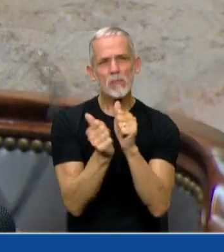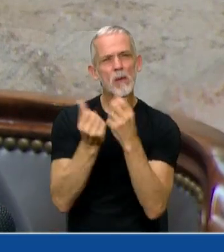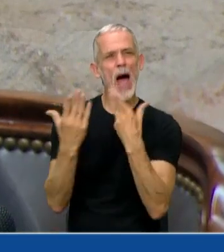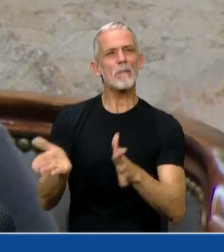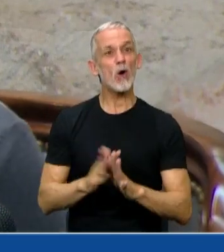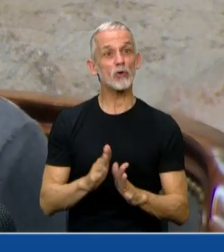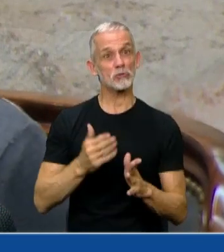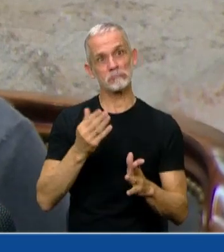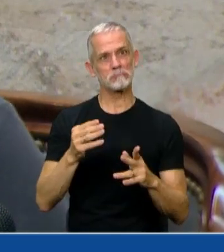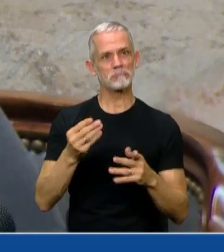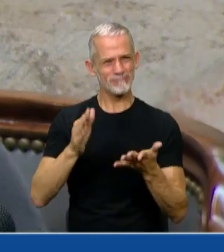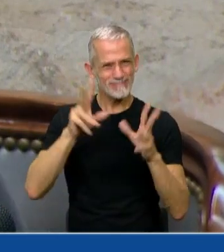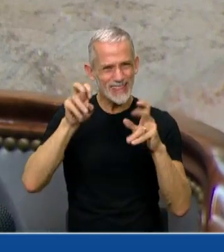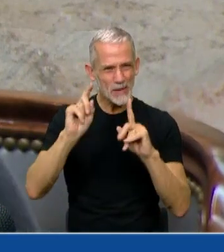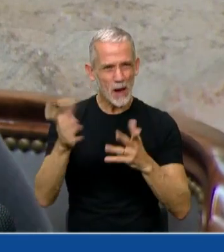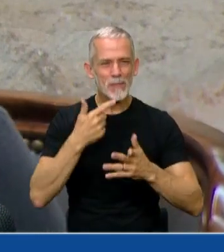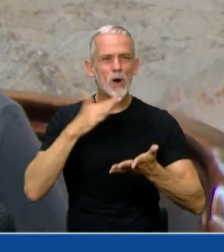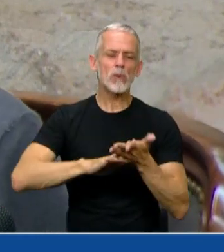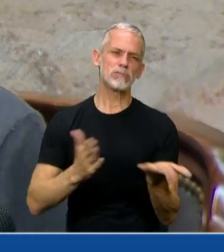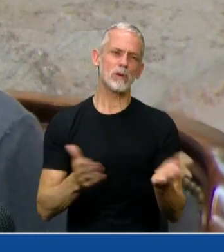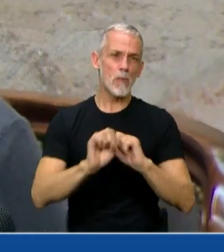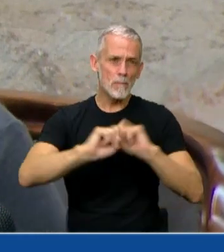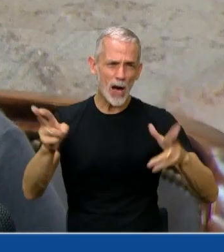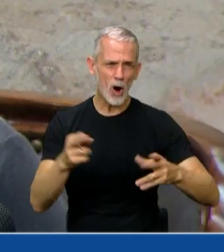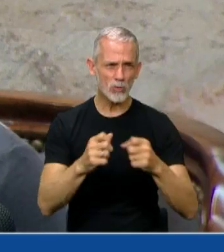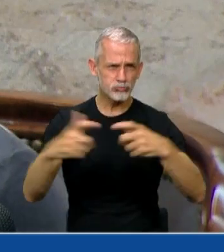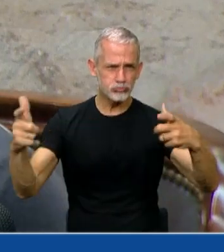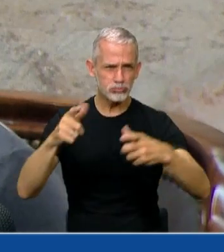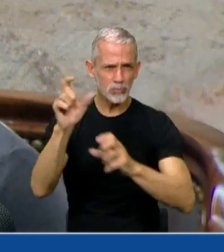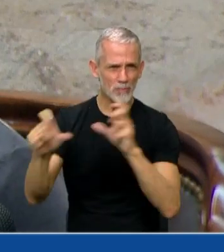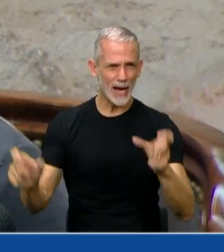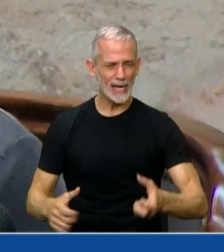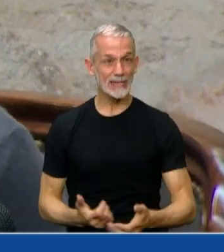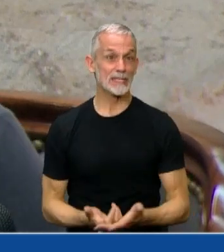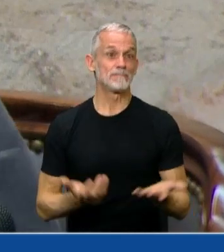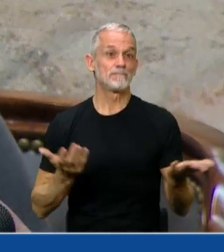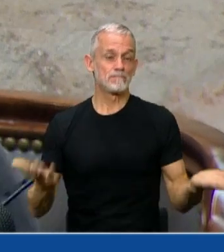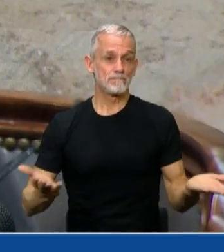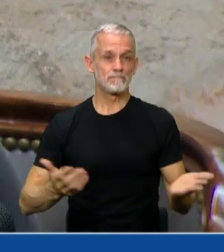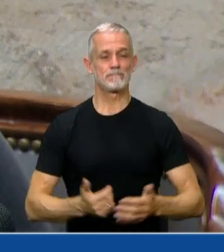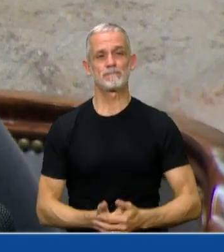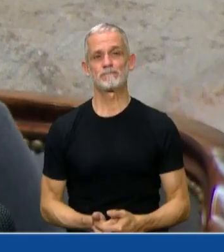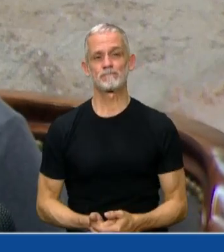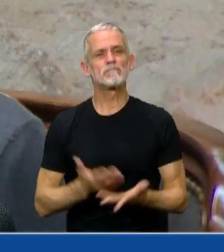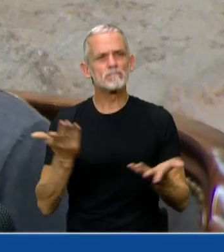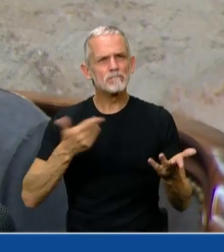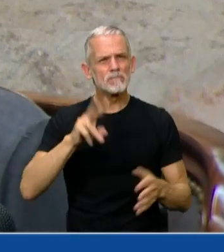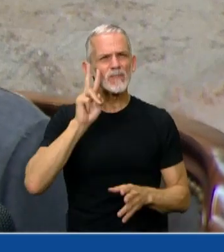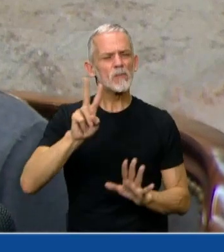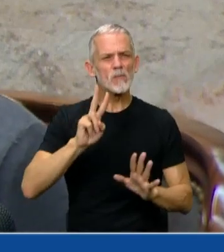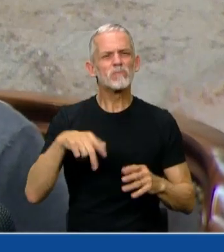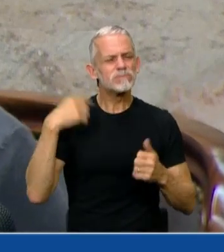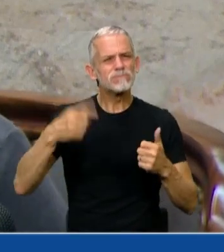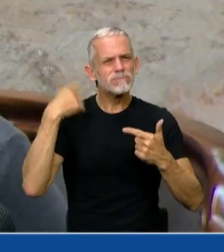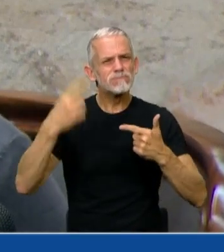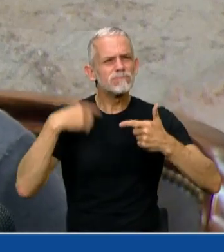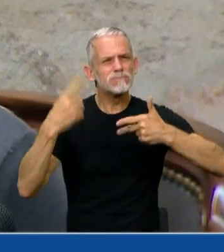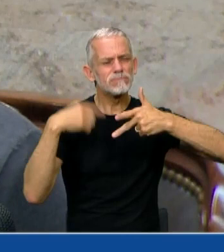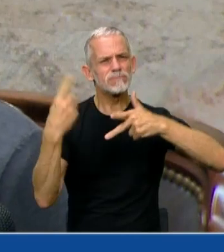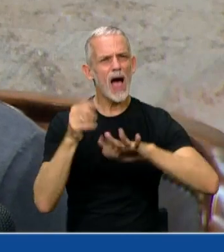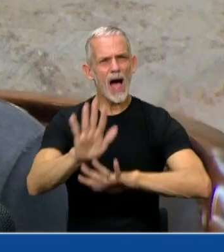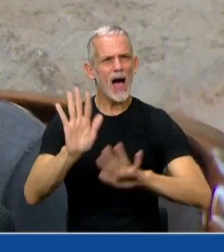asunto. Y, sin embargo, luego agravaron la situación. Entonces, vemos cómo sistemáticamente se ha